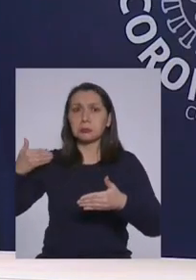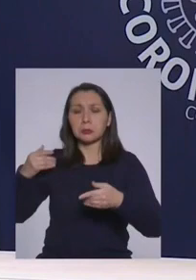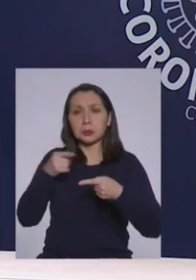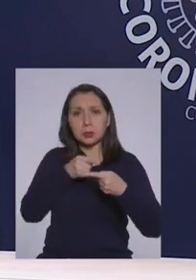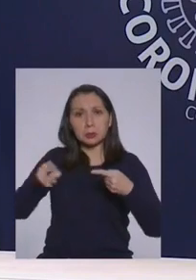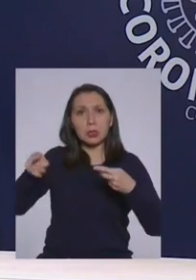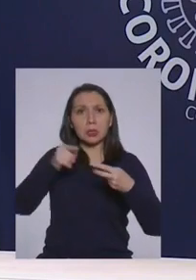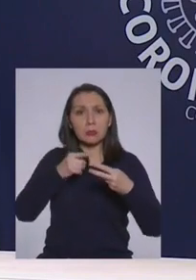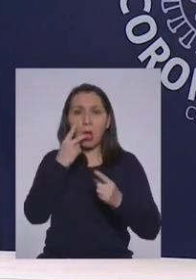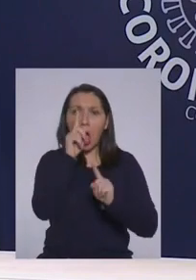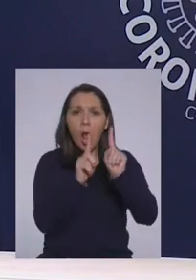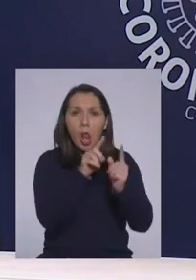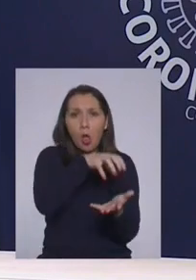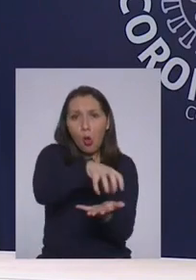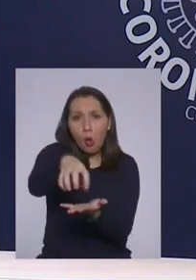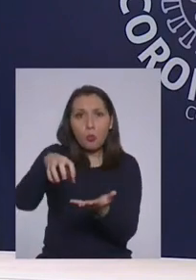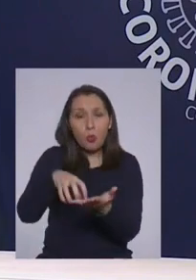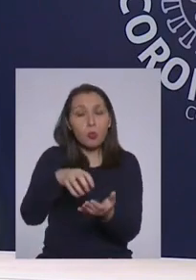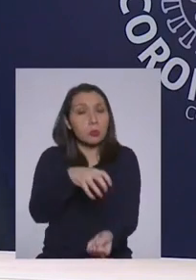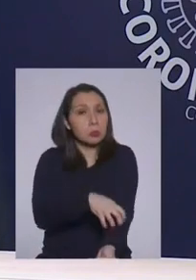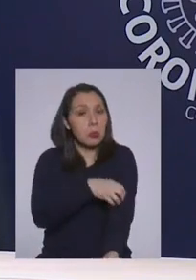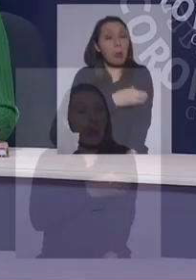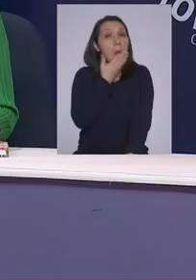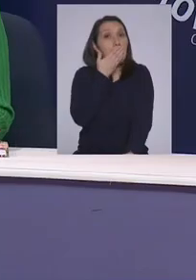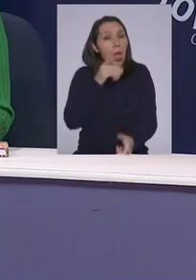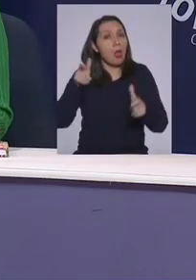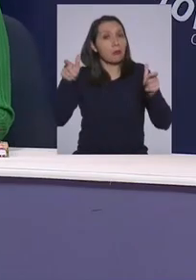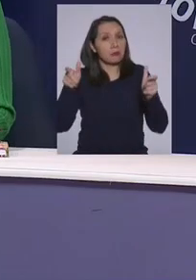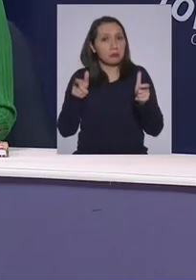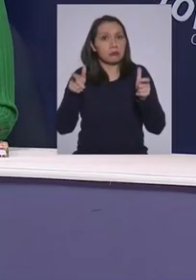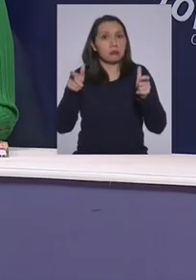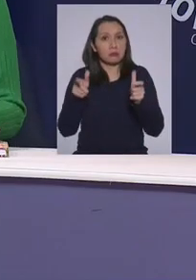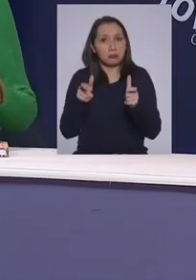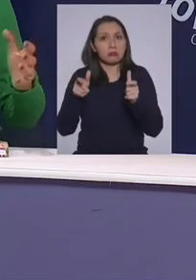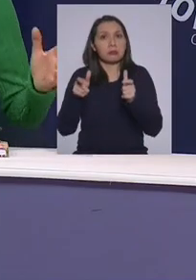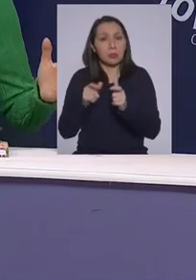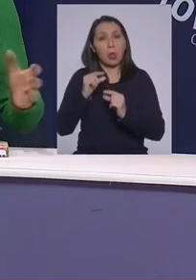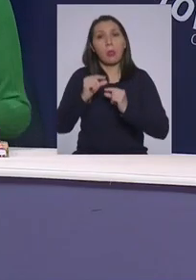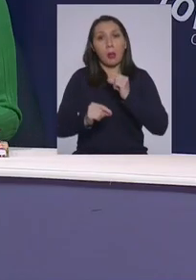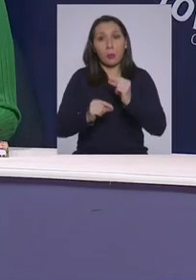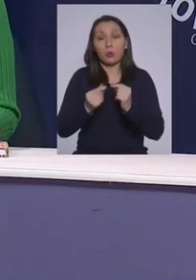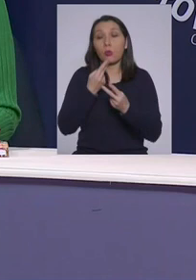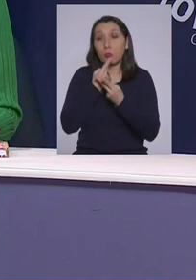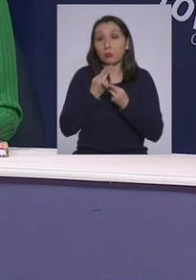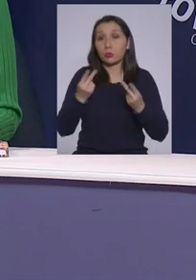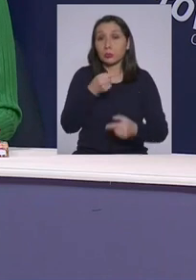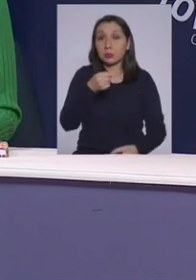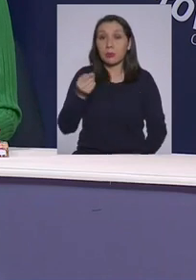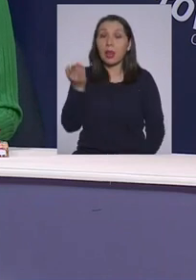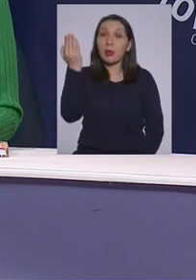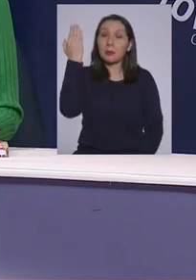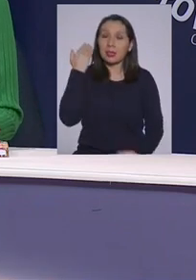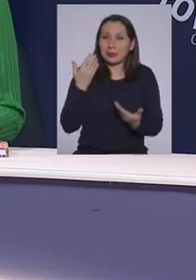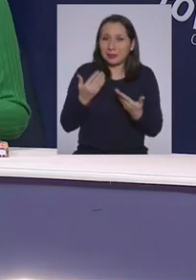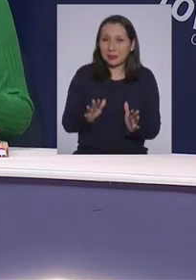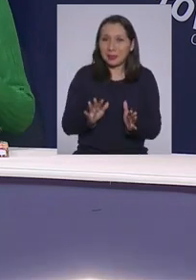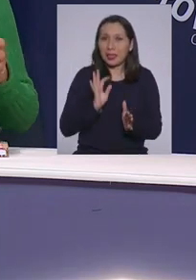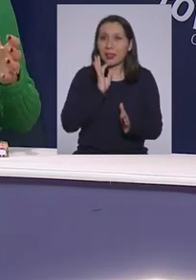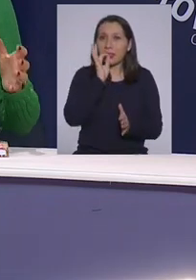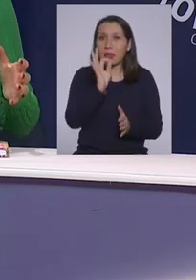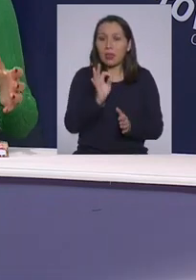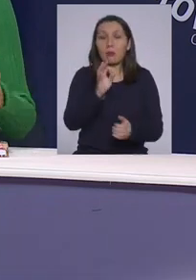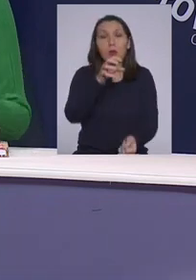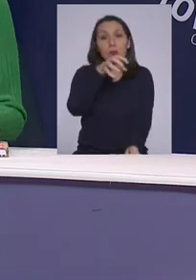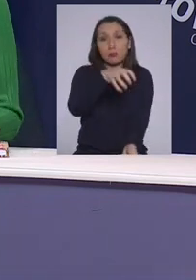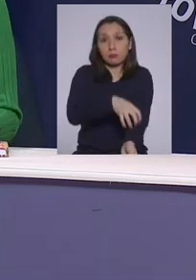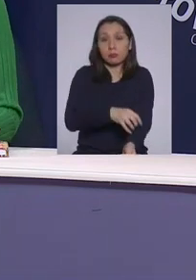tenido comunas, regiones que han ido mejorando sustancialmente y como anunciamos la semana pasada en las